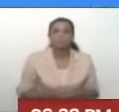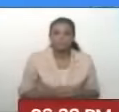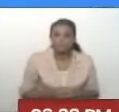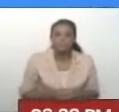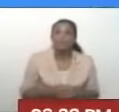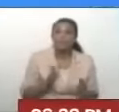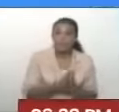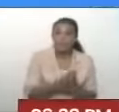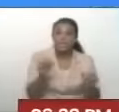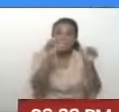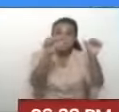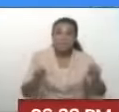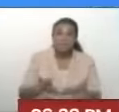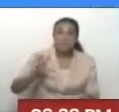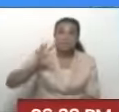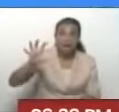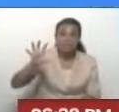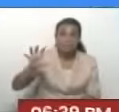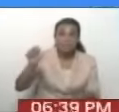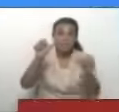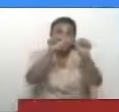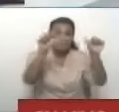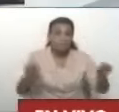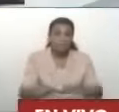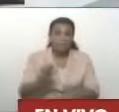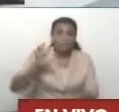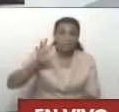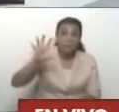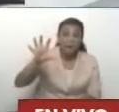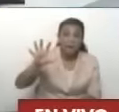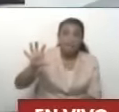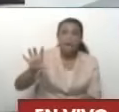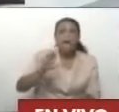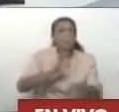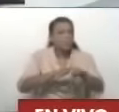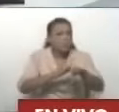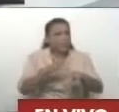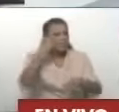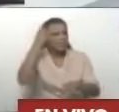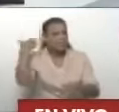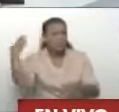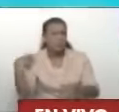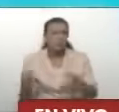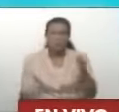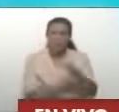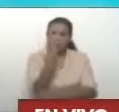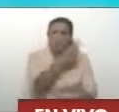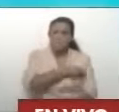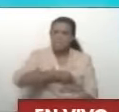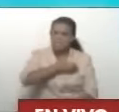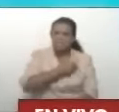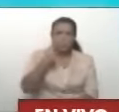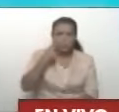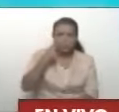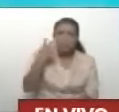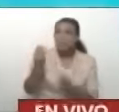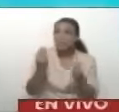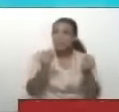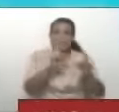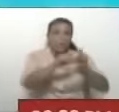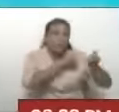a través del sistema Patria Génesis. Sí, presidente, hemos notado estos días desde el lanzamiento de la misión muchos